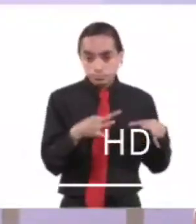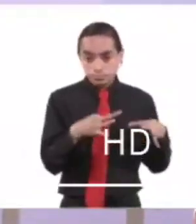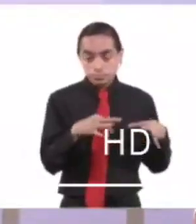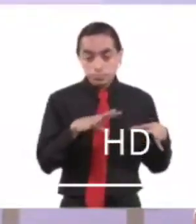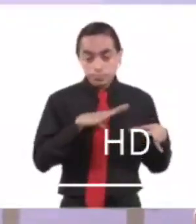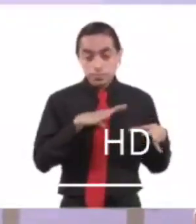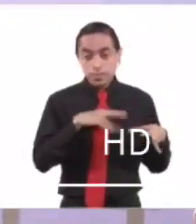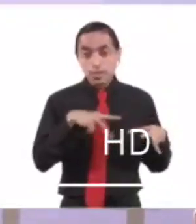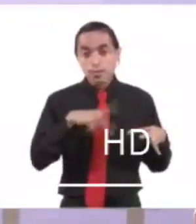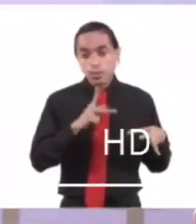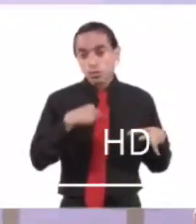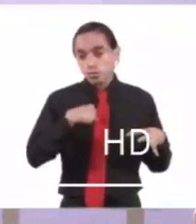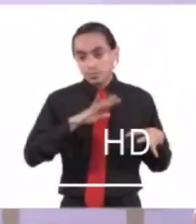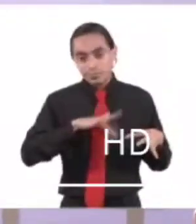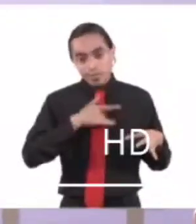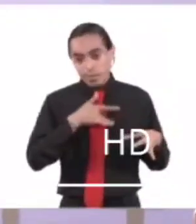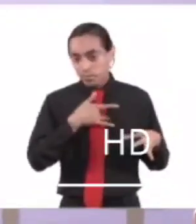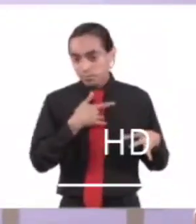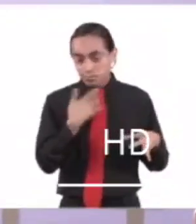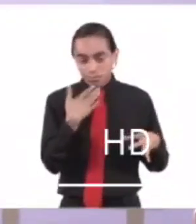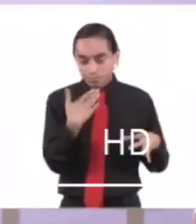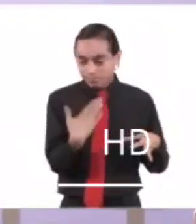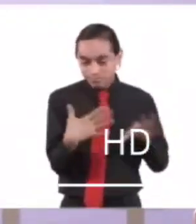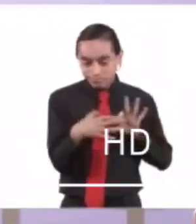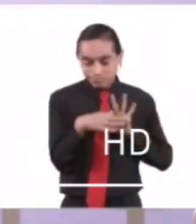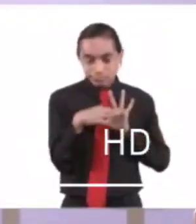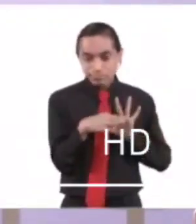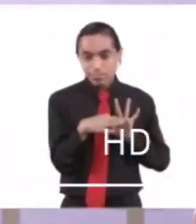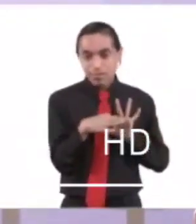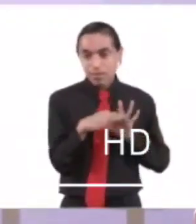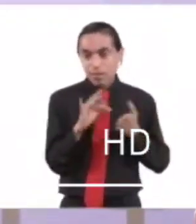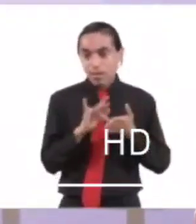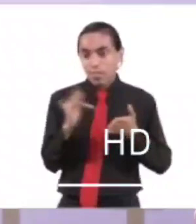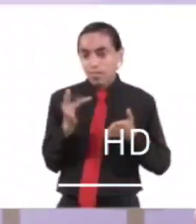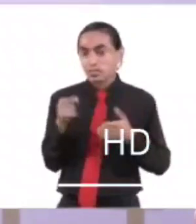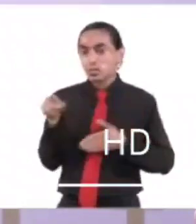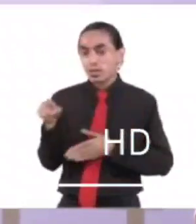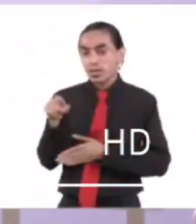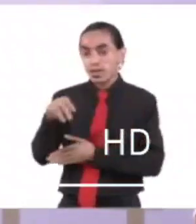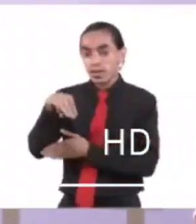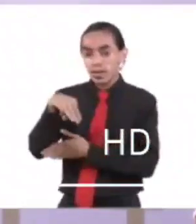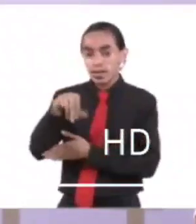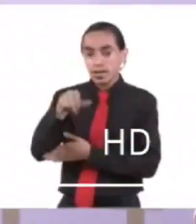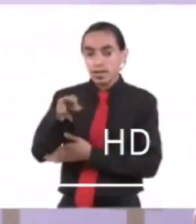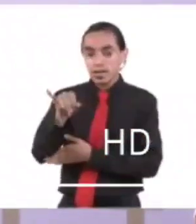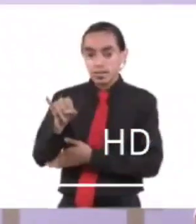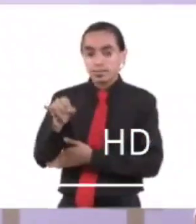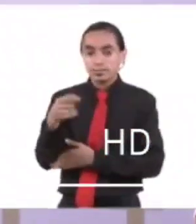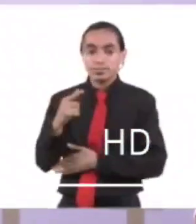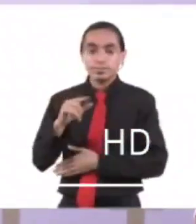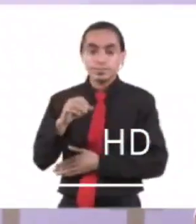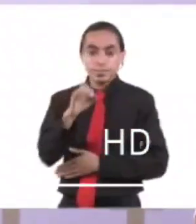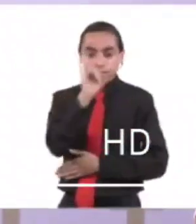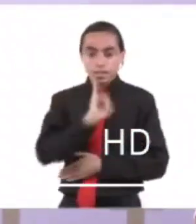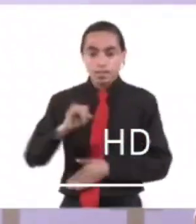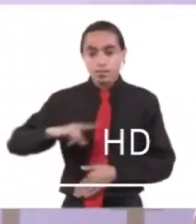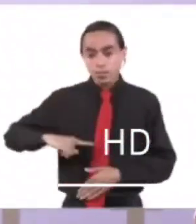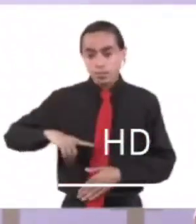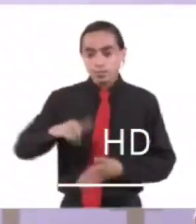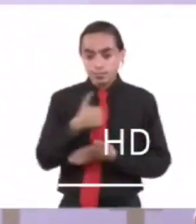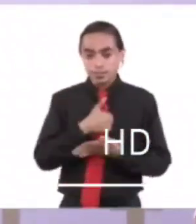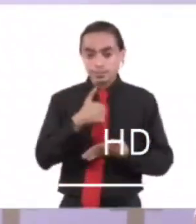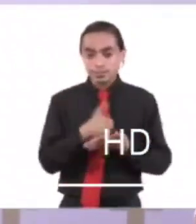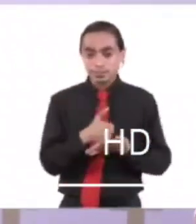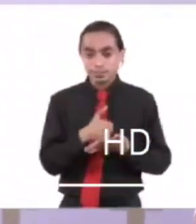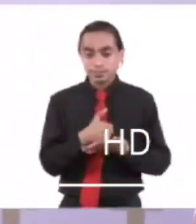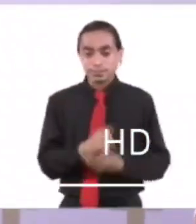para mí yo estoy en casa, y agradezco mucho a Martí Batres Guadarrama, jefe de gobierno de esta